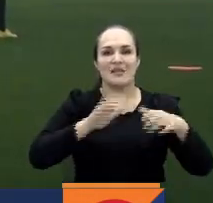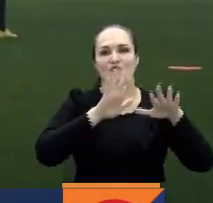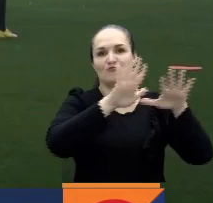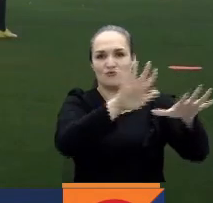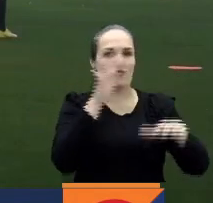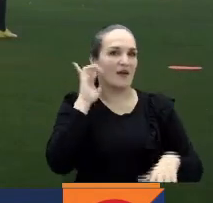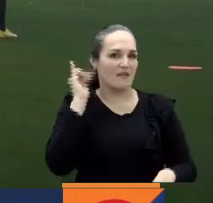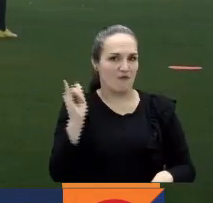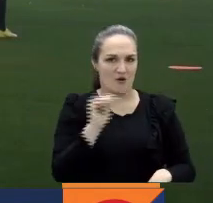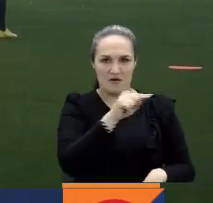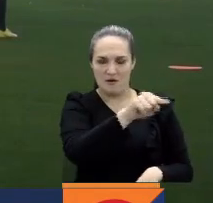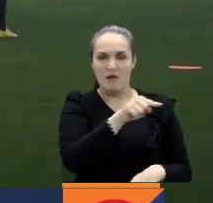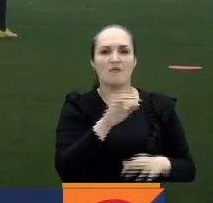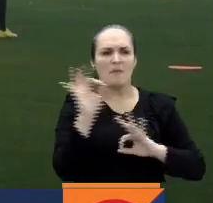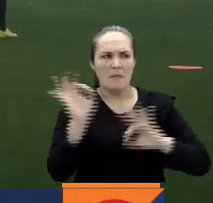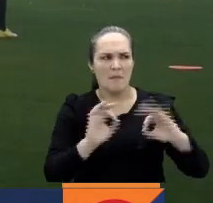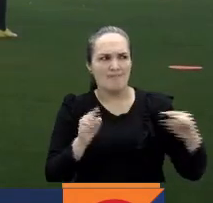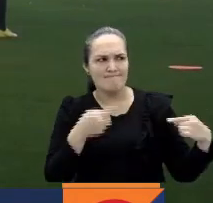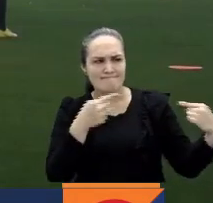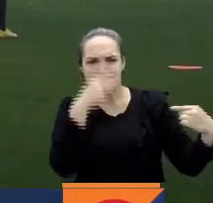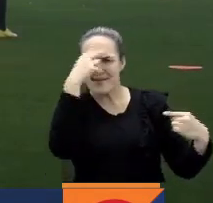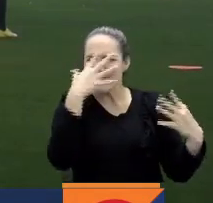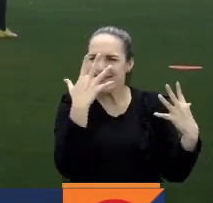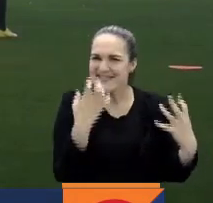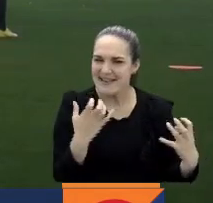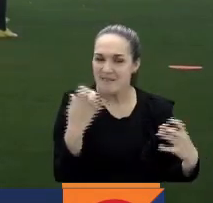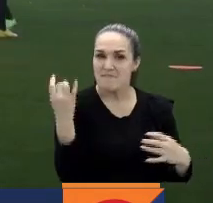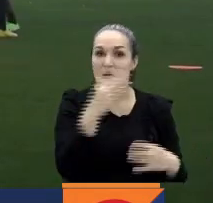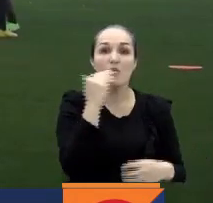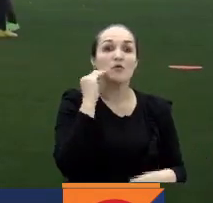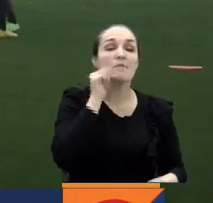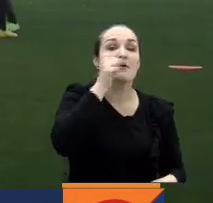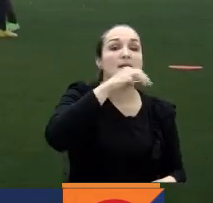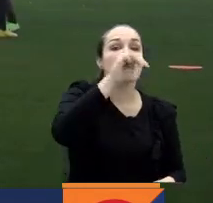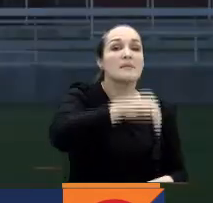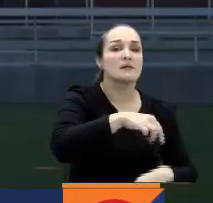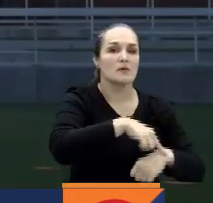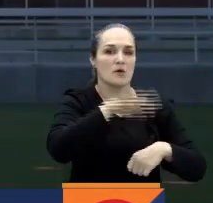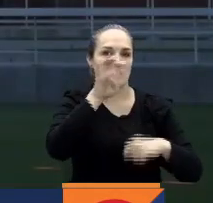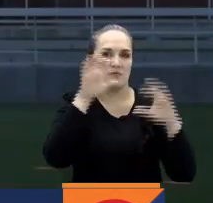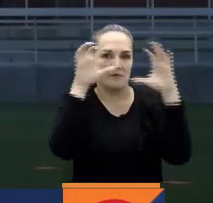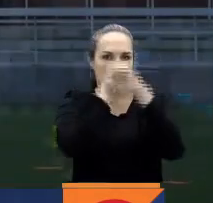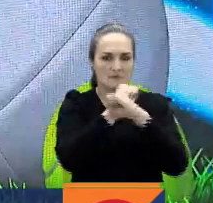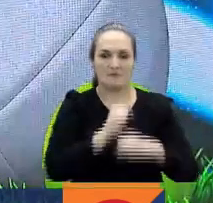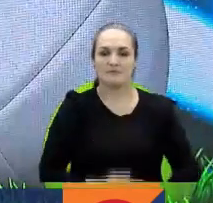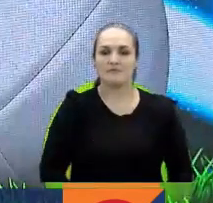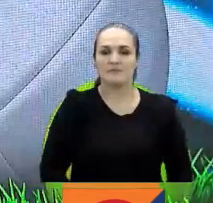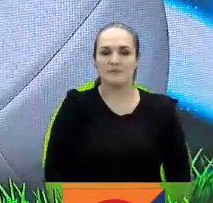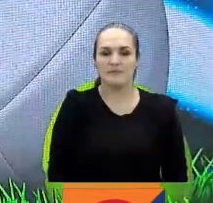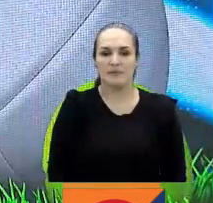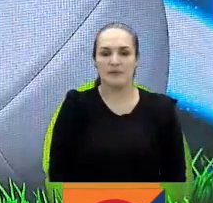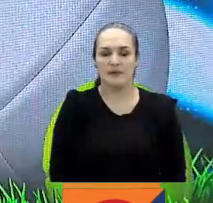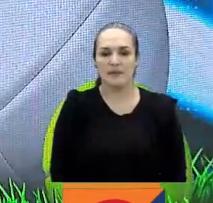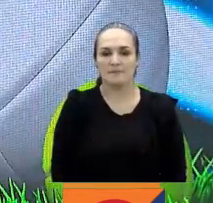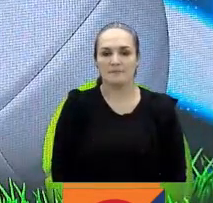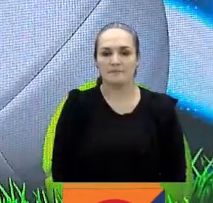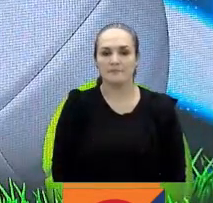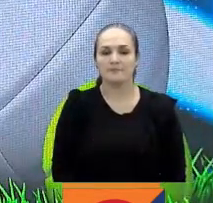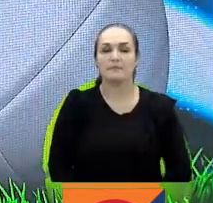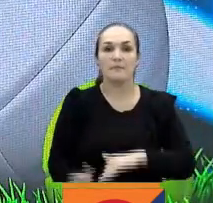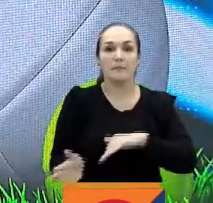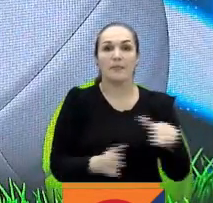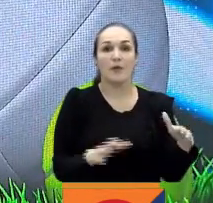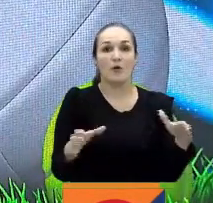ultimando esos detalles para el partido ante los mexicanos, que será este martes a las 9 de la noche. La selección Colombia